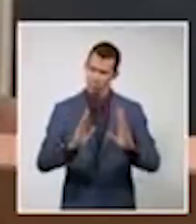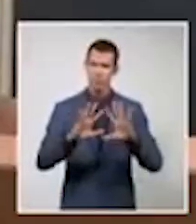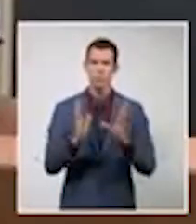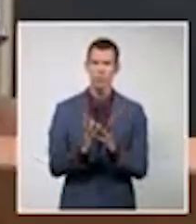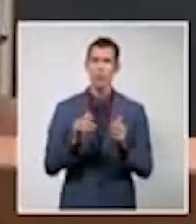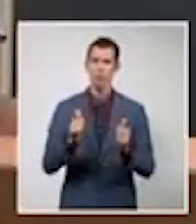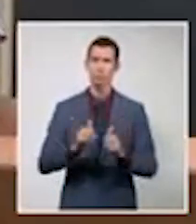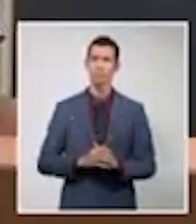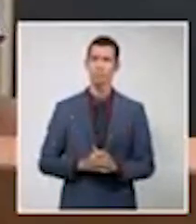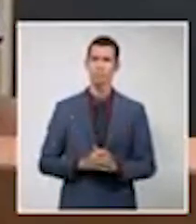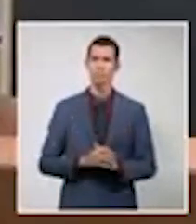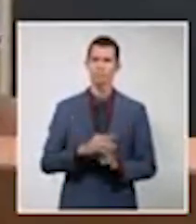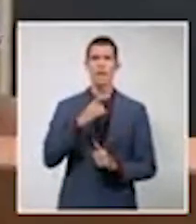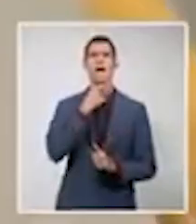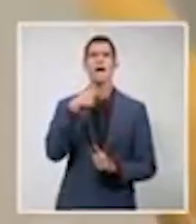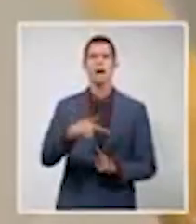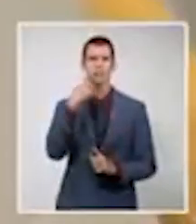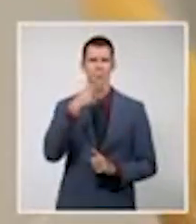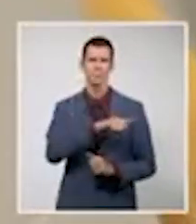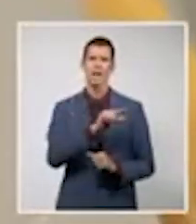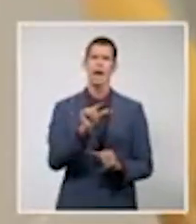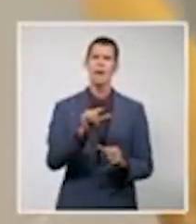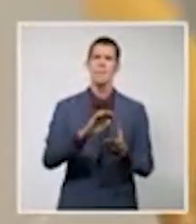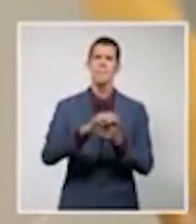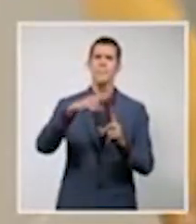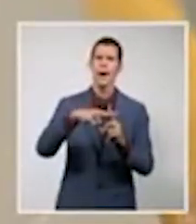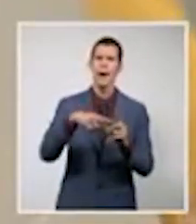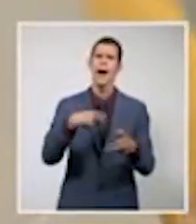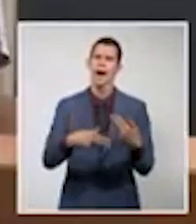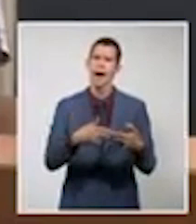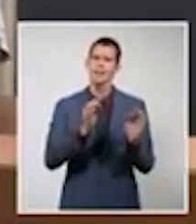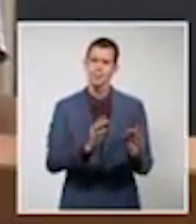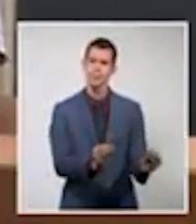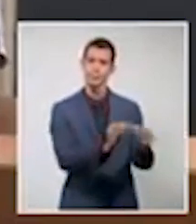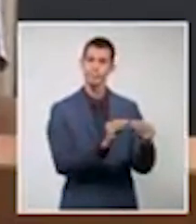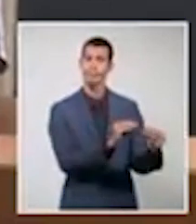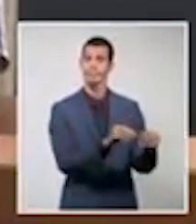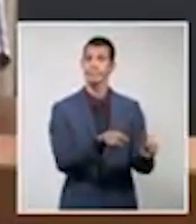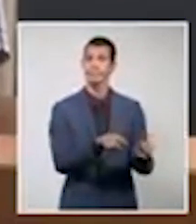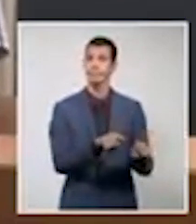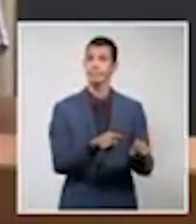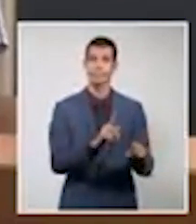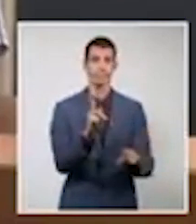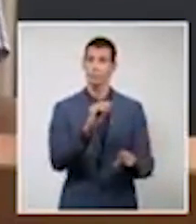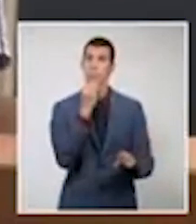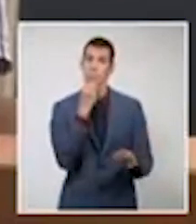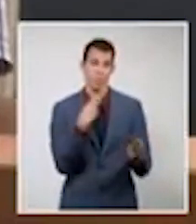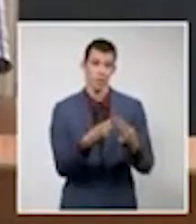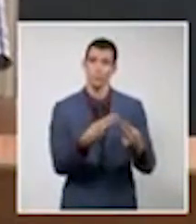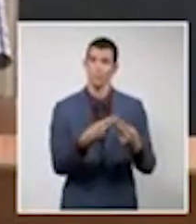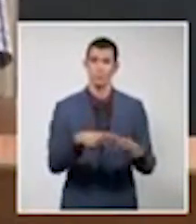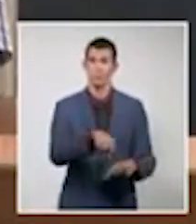lo que ha pasado demuestra que cuando lleva exceso de confianza entonces se nos dan estos picos que están fuera de los